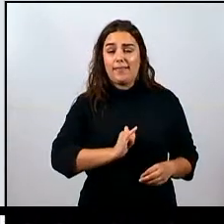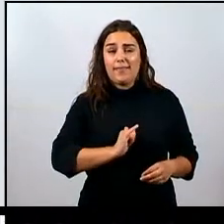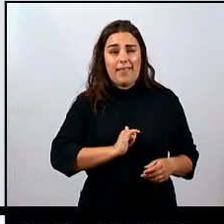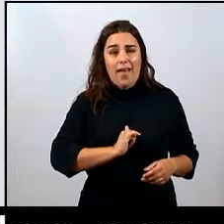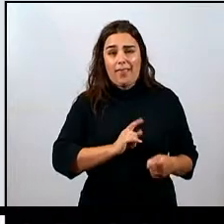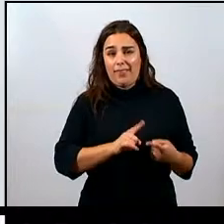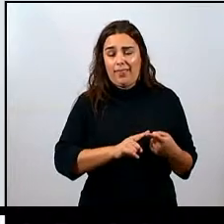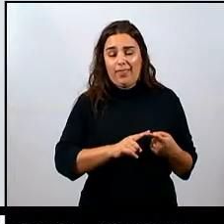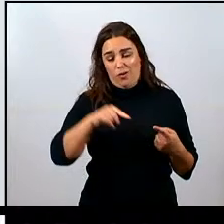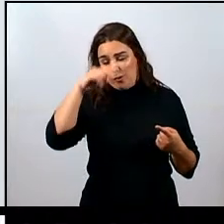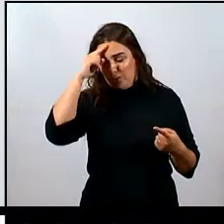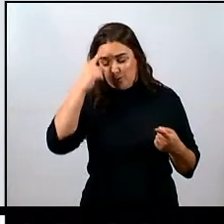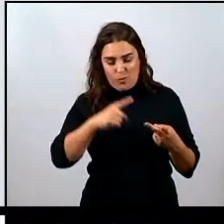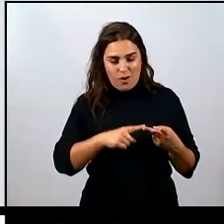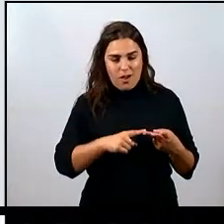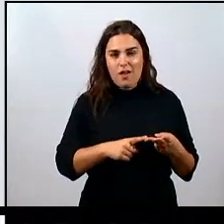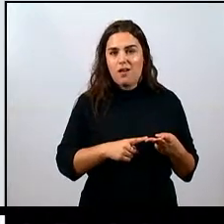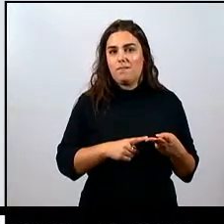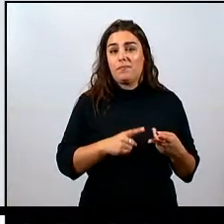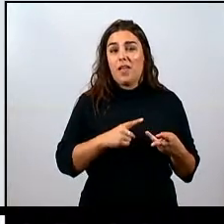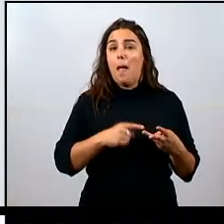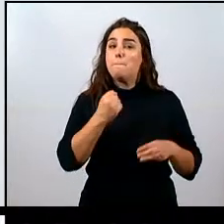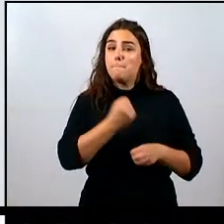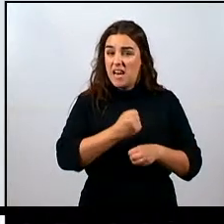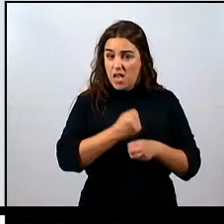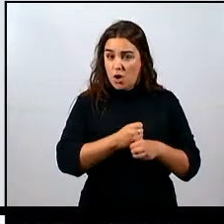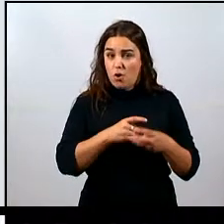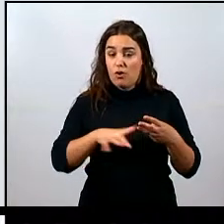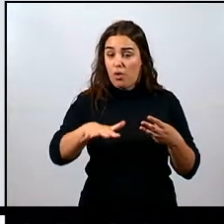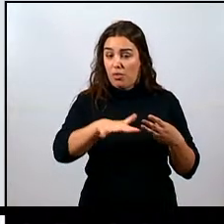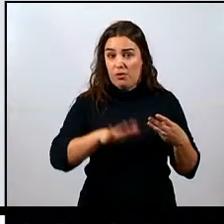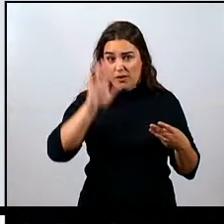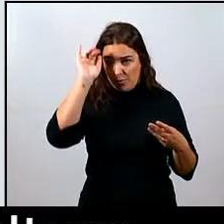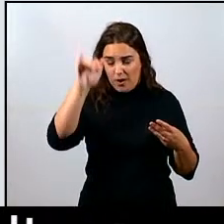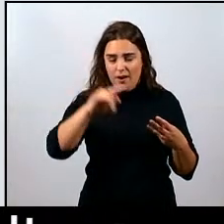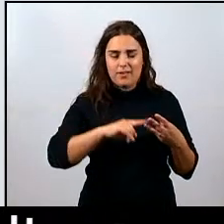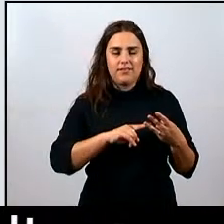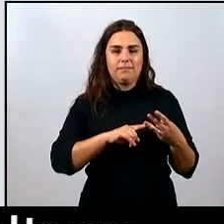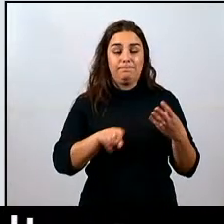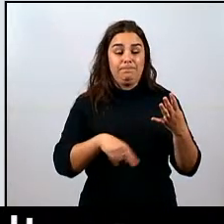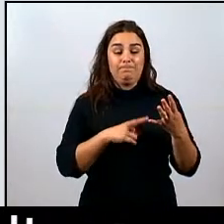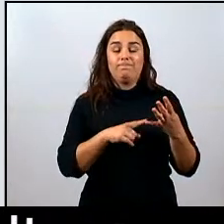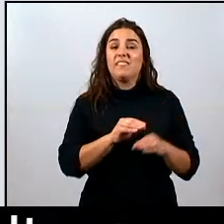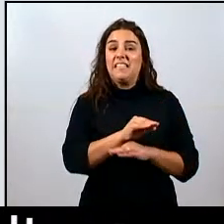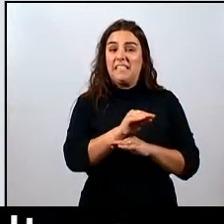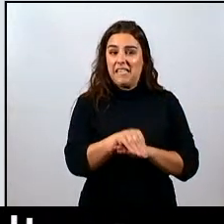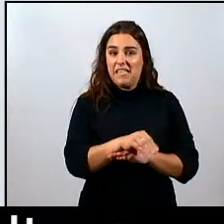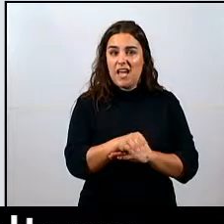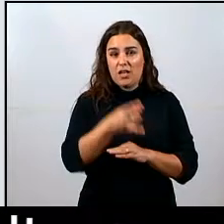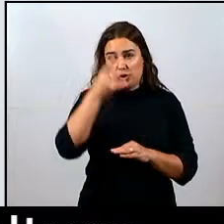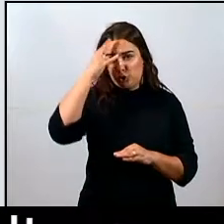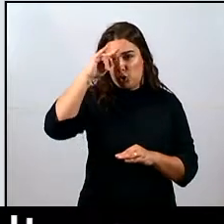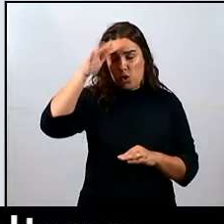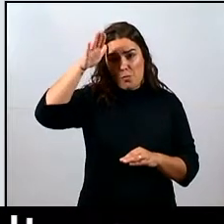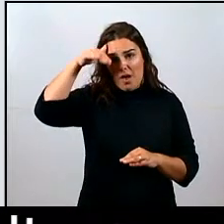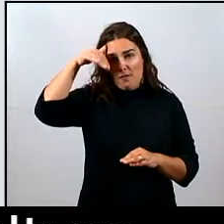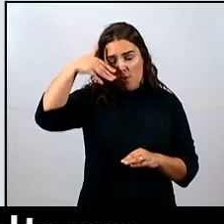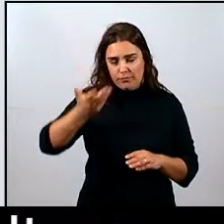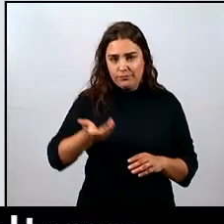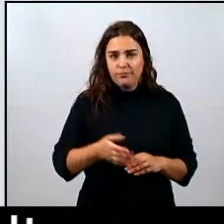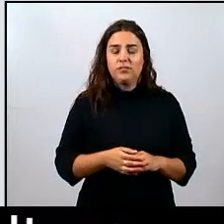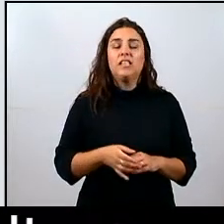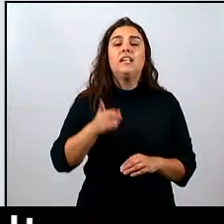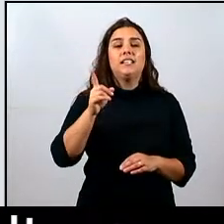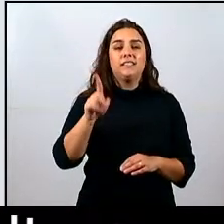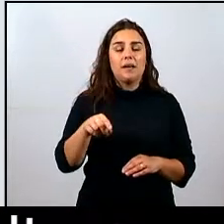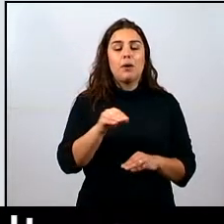jugamos nuestra cultura, nos jugamos empleo en las zonas rurales, la cría del toro bravo y el cuidado